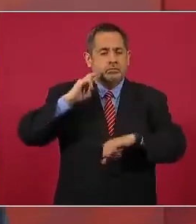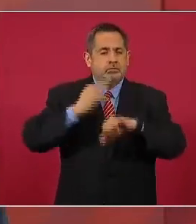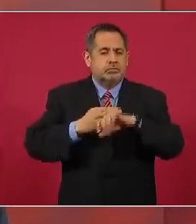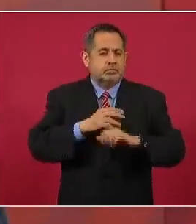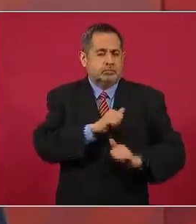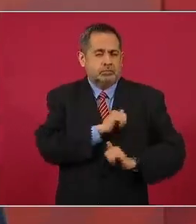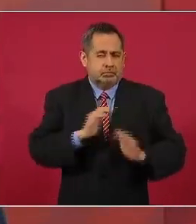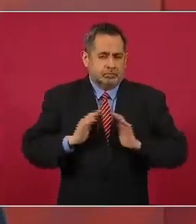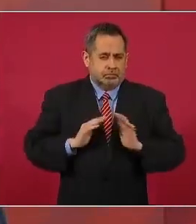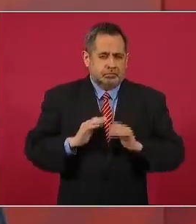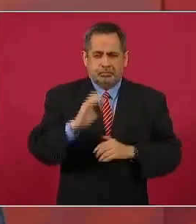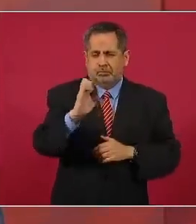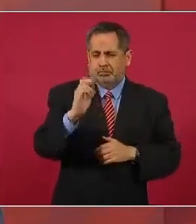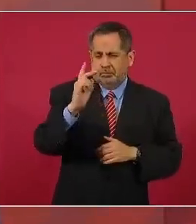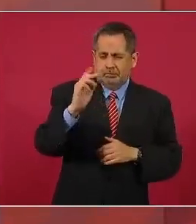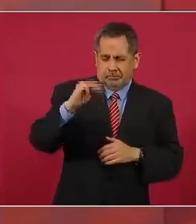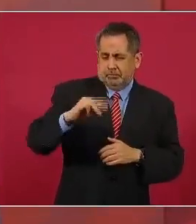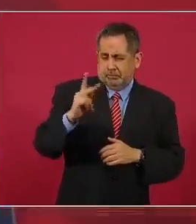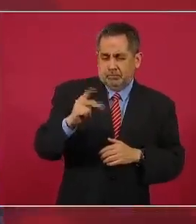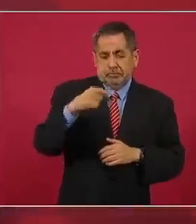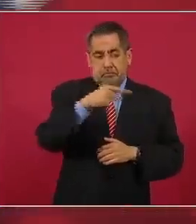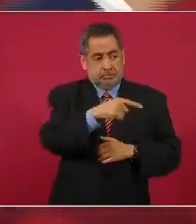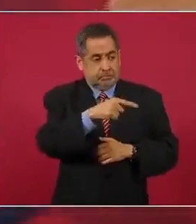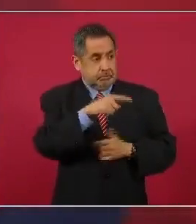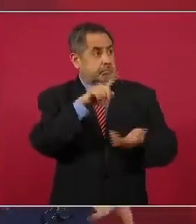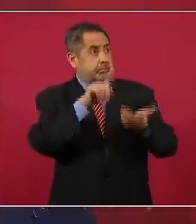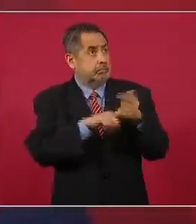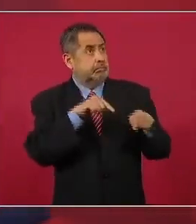vamos a decir, ya impactada. No